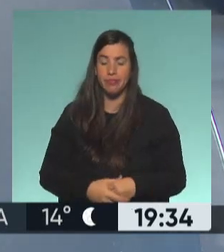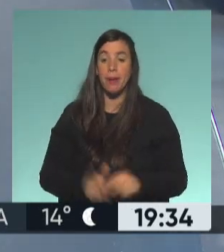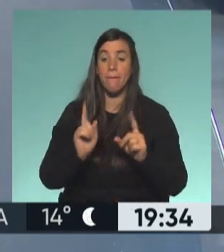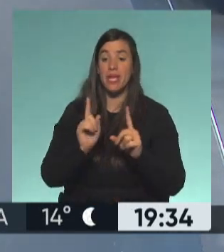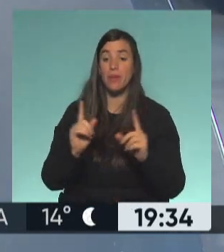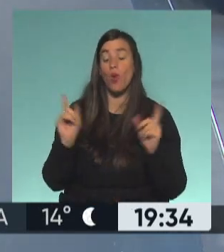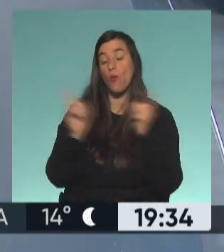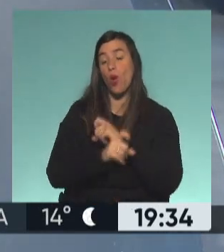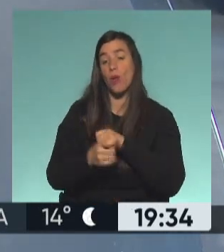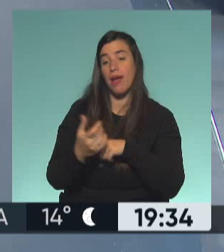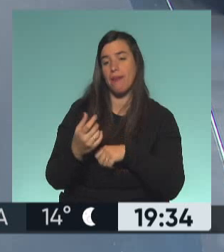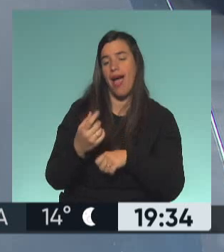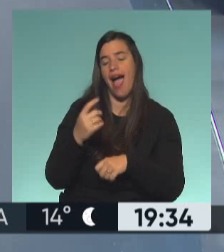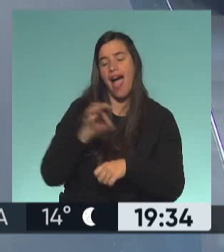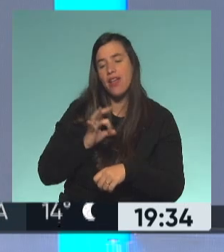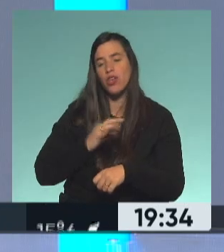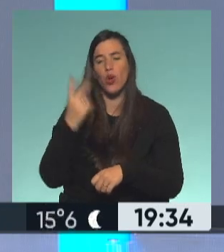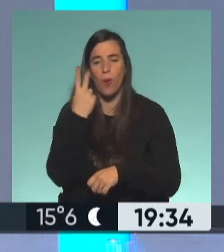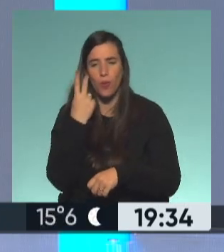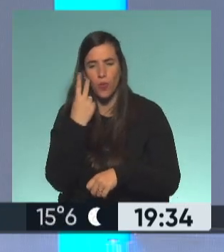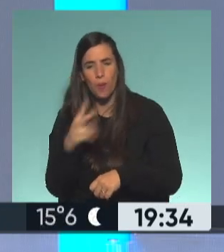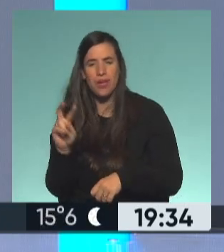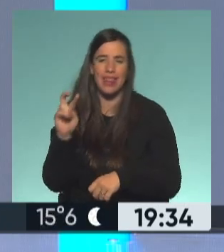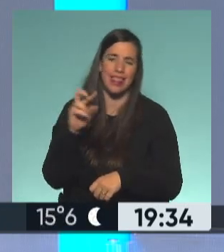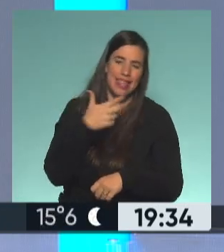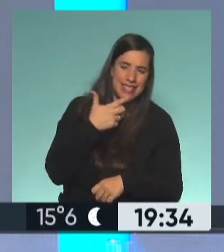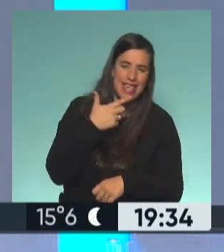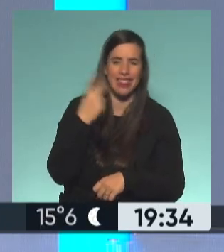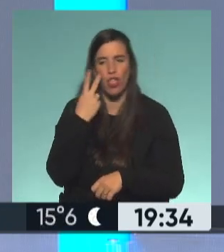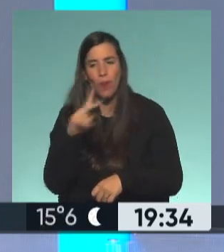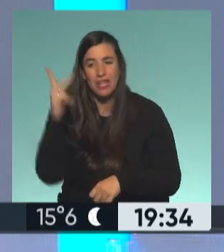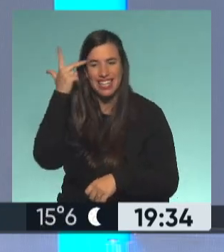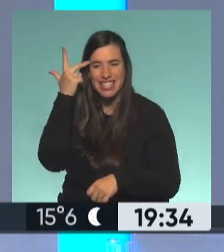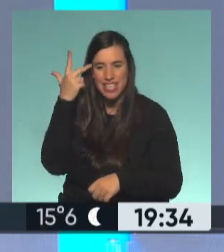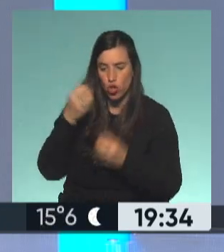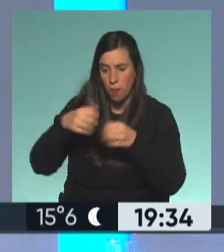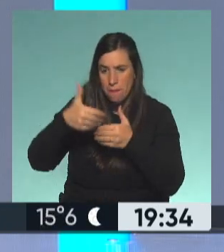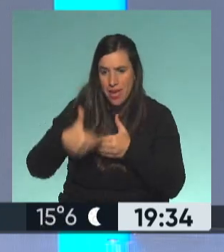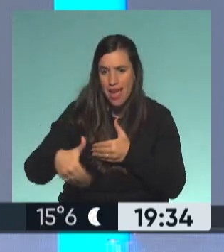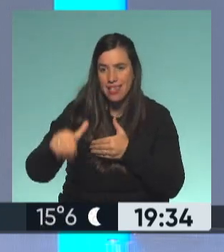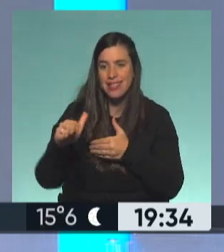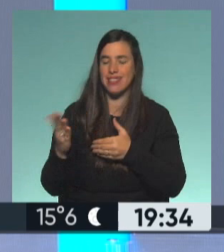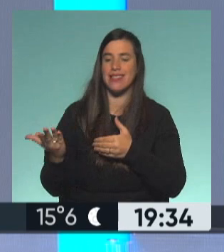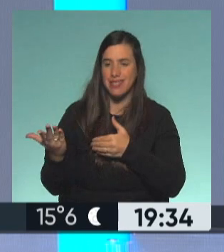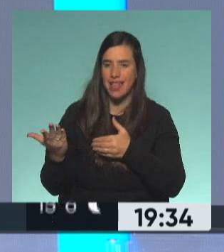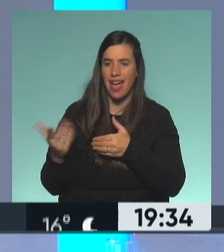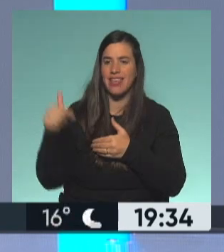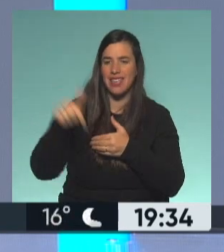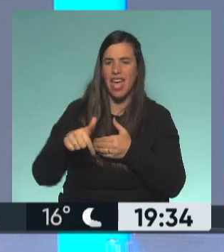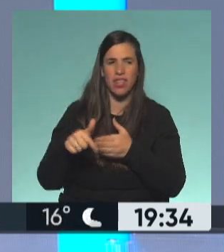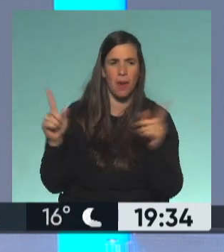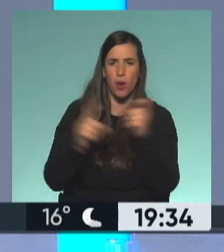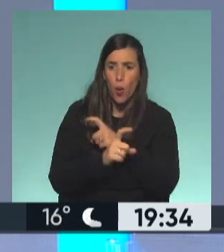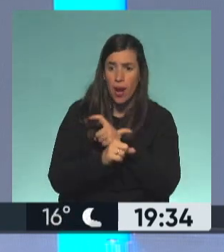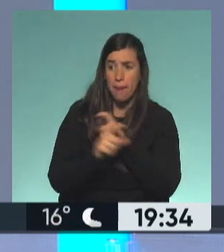del 2017, comienzo del 2018, y las razones que explicaban esta transformación no se transformaron. Esto es, los problemas